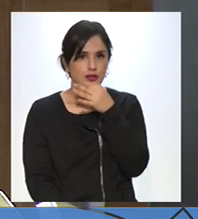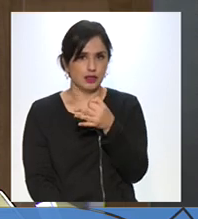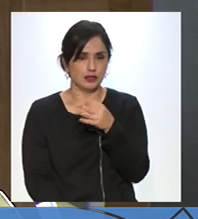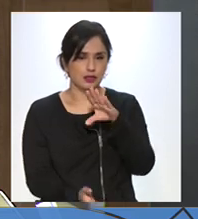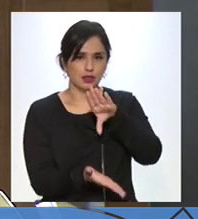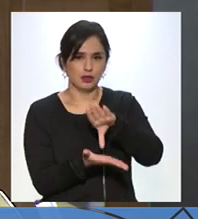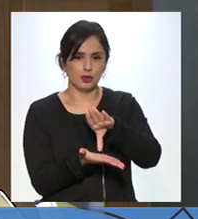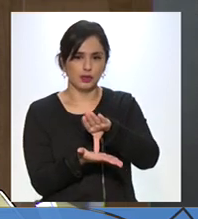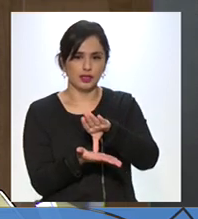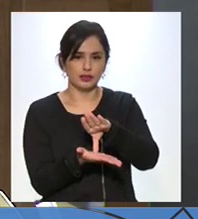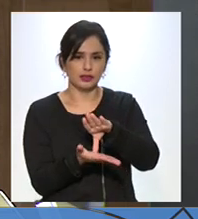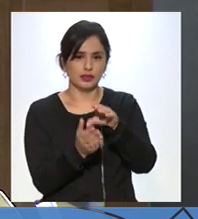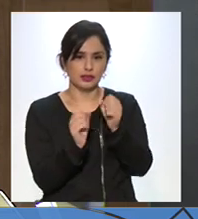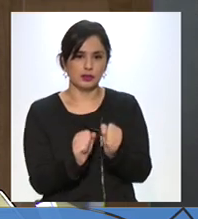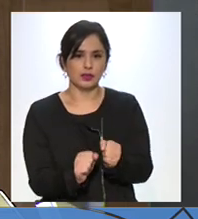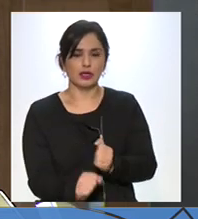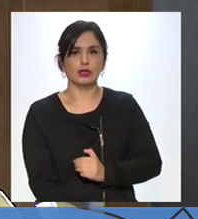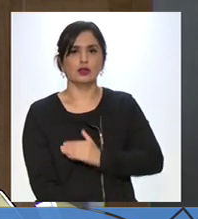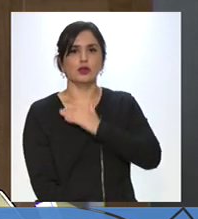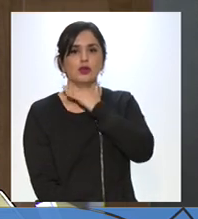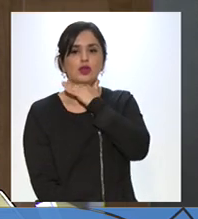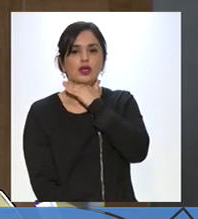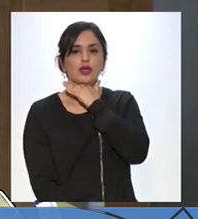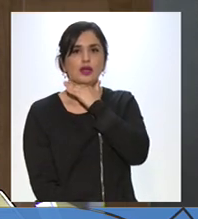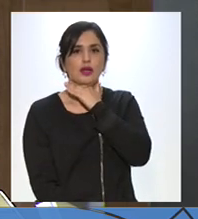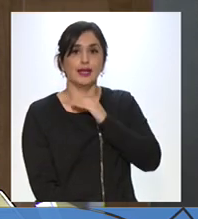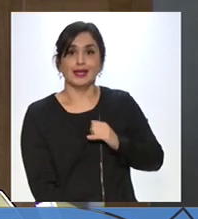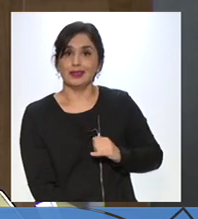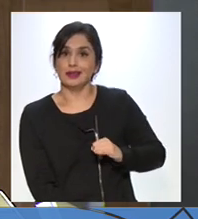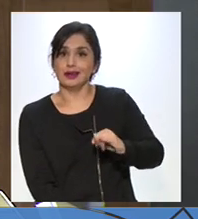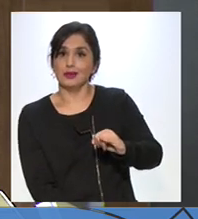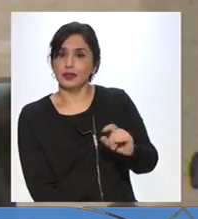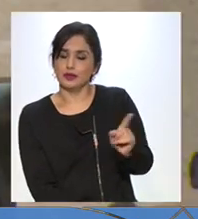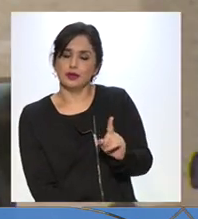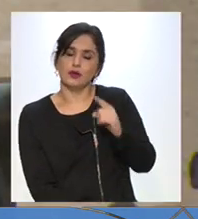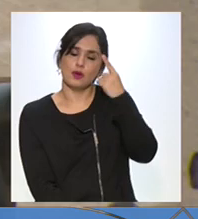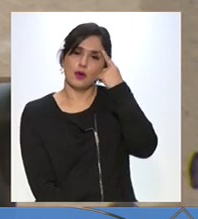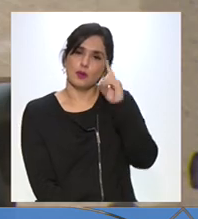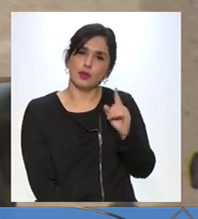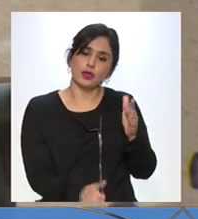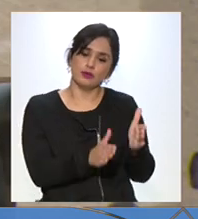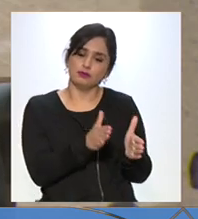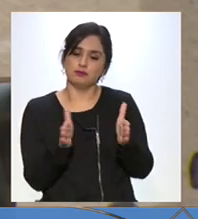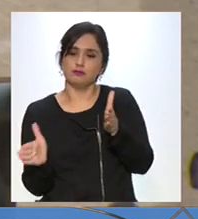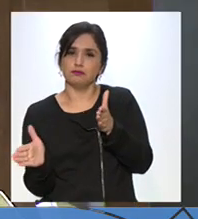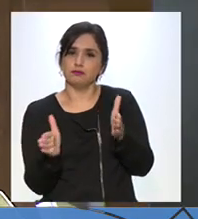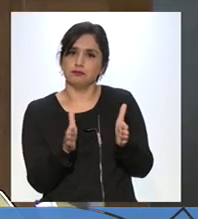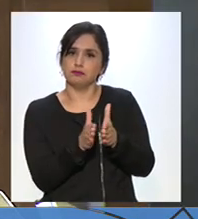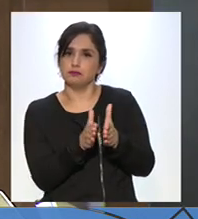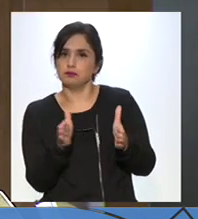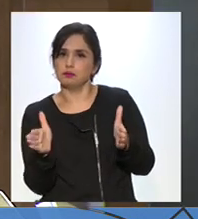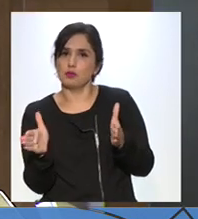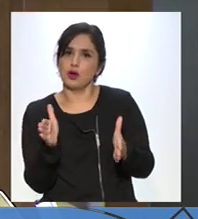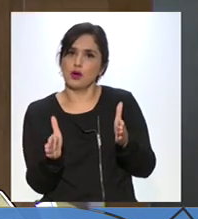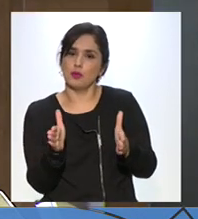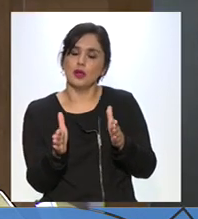pueden endeudar no indefinidamente, porque los márgenes siempre son más amplios. ¿Puede un